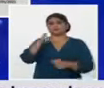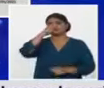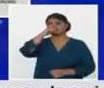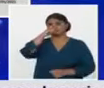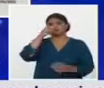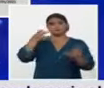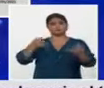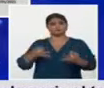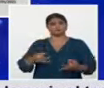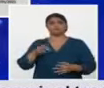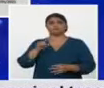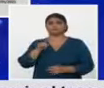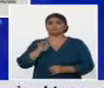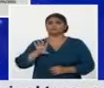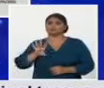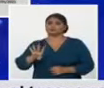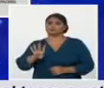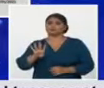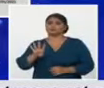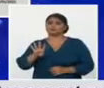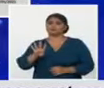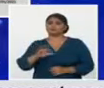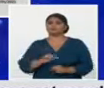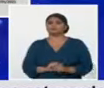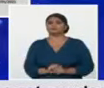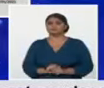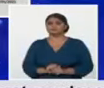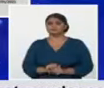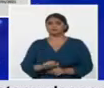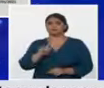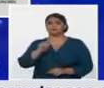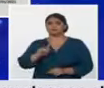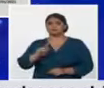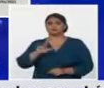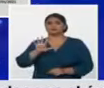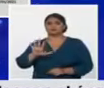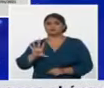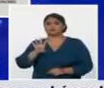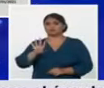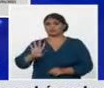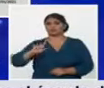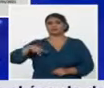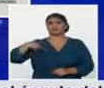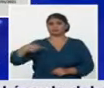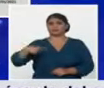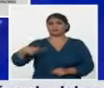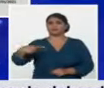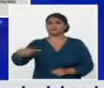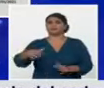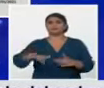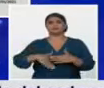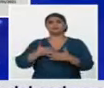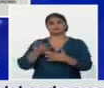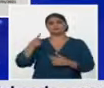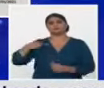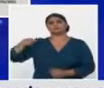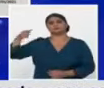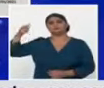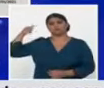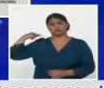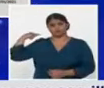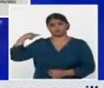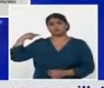154 por día, cifra muy elevada en este caso, y que en el día de ayer precisamente se